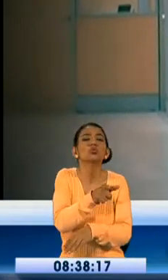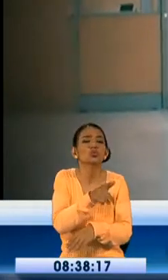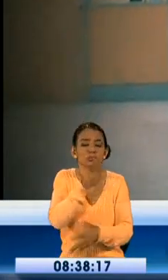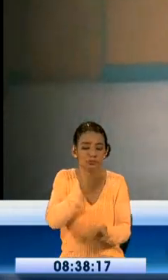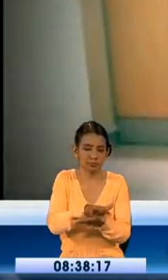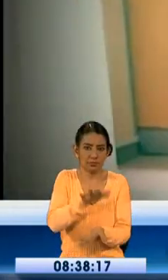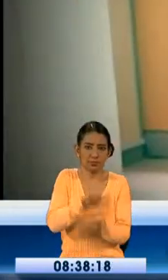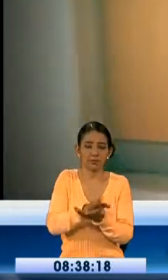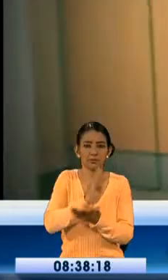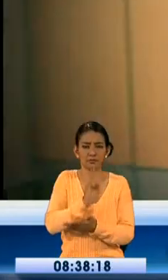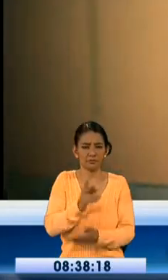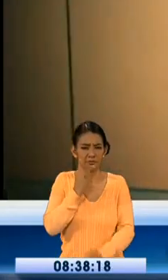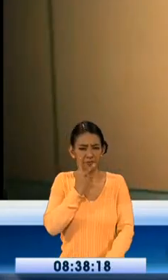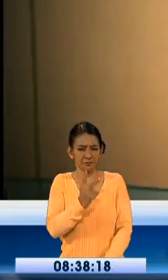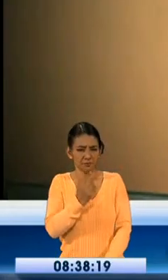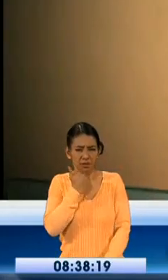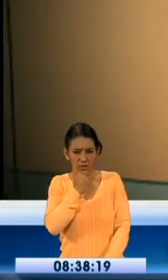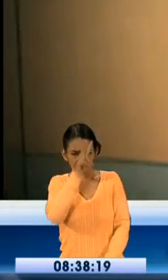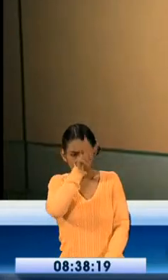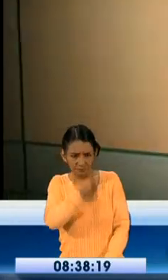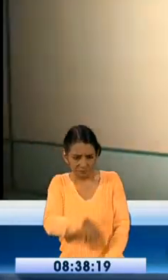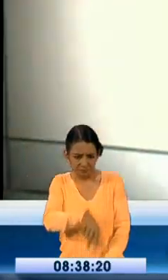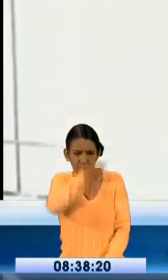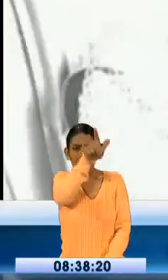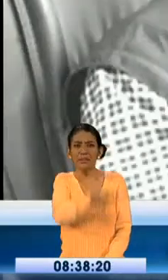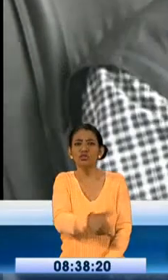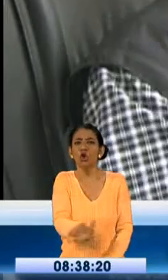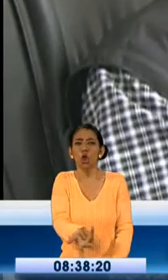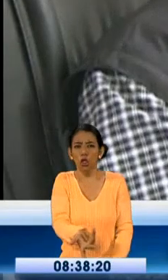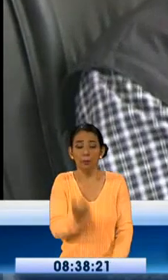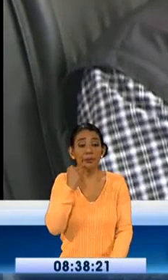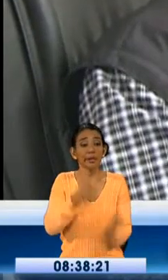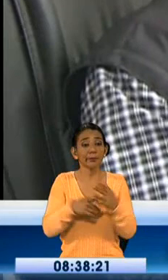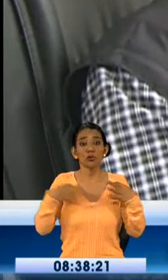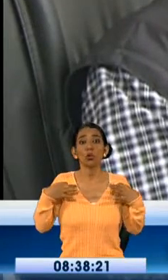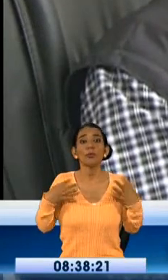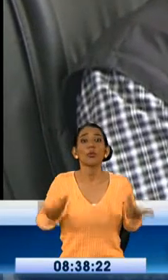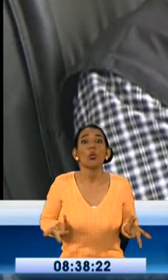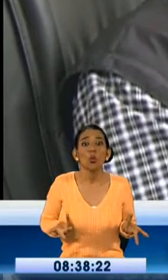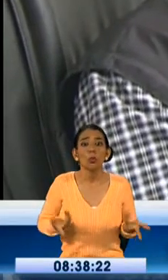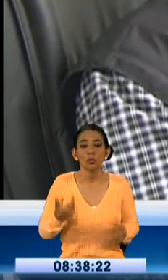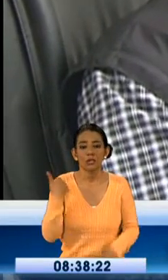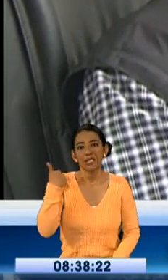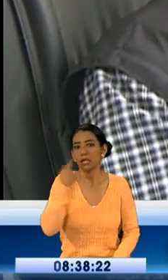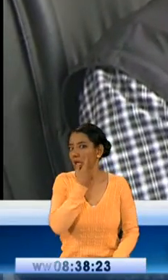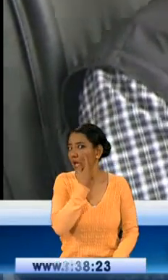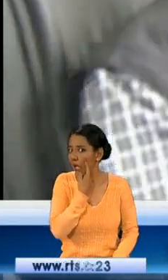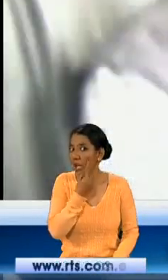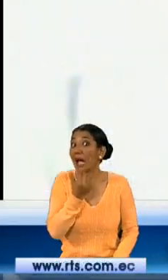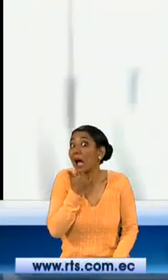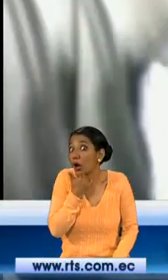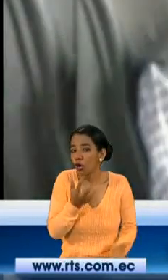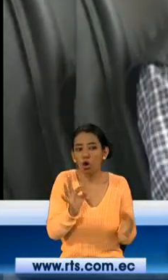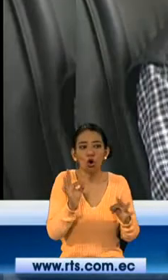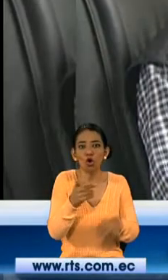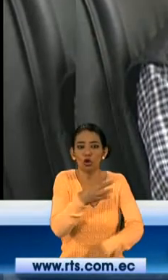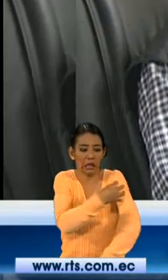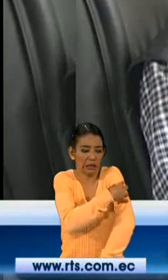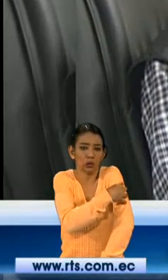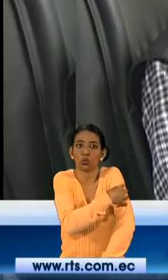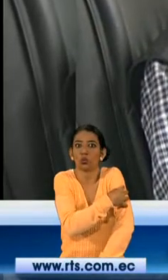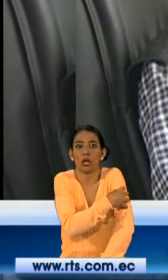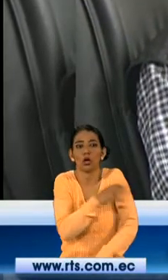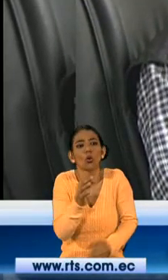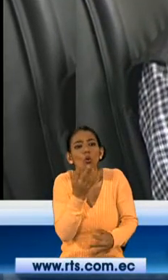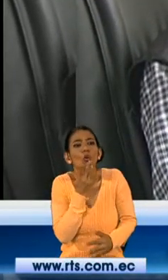estar atentos a las características del individuo. ¿Cómo está vestido? Si tiene cicatrices, si tiene tatuajes. ¿Cuál es el color de la